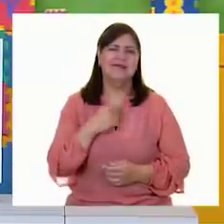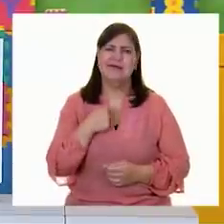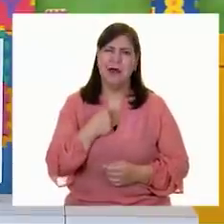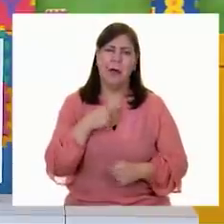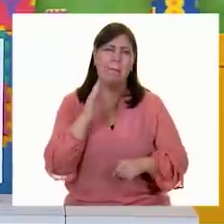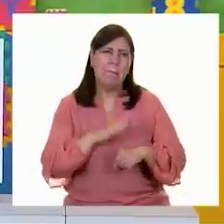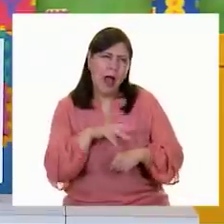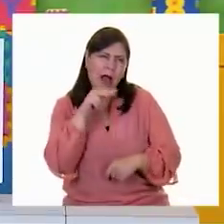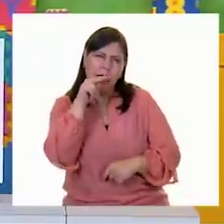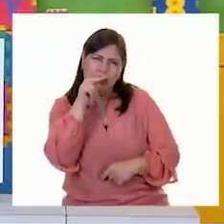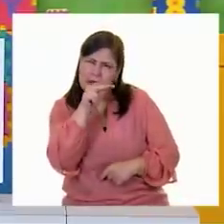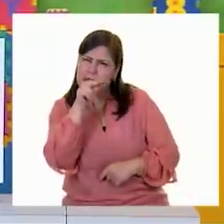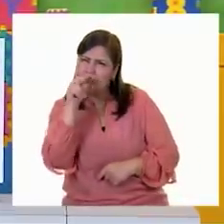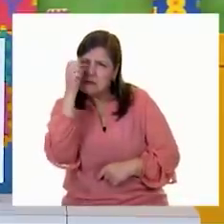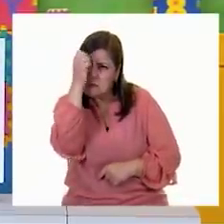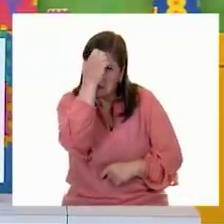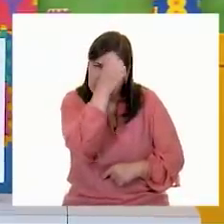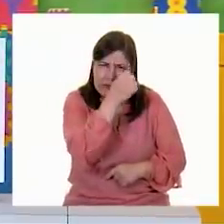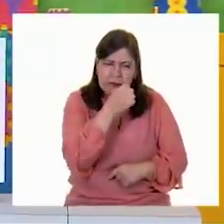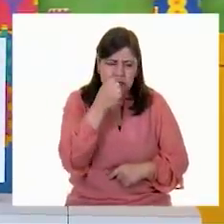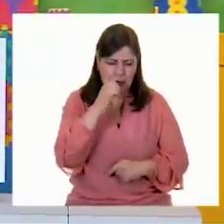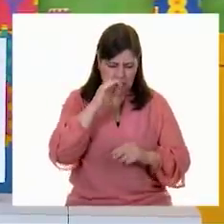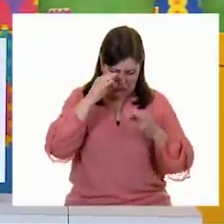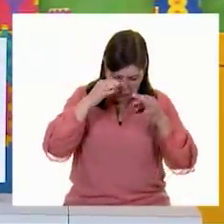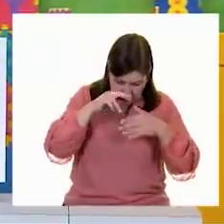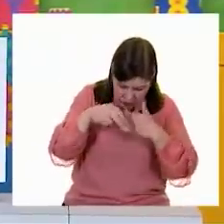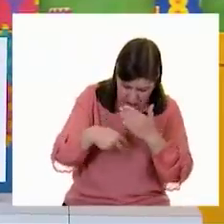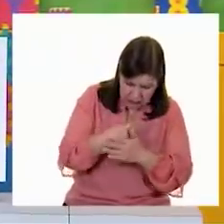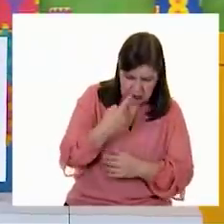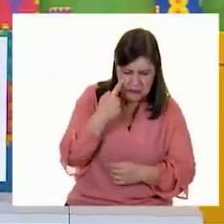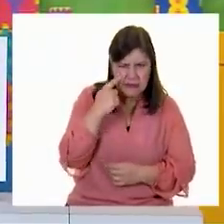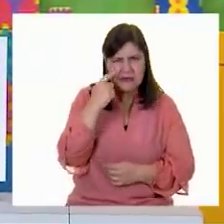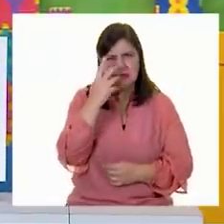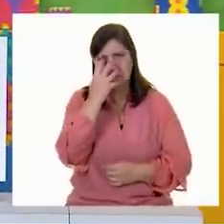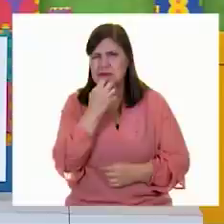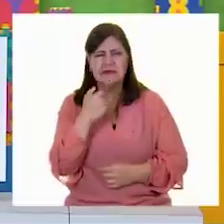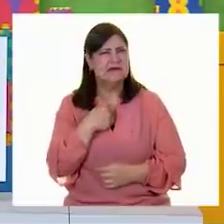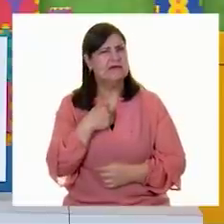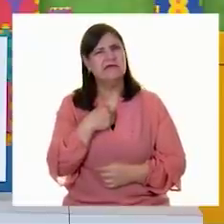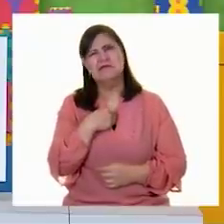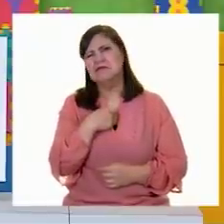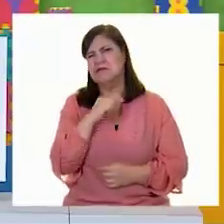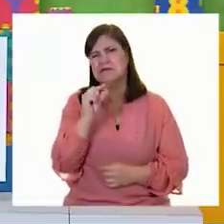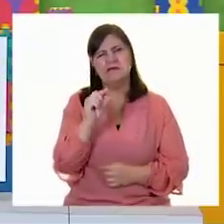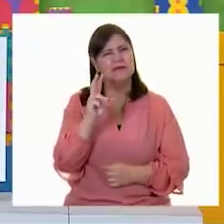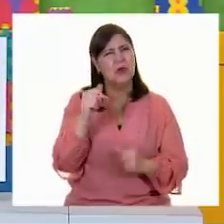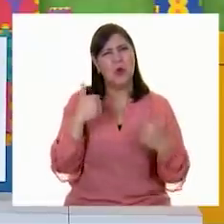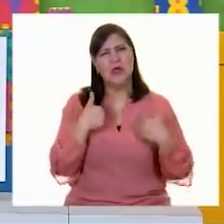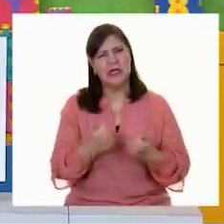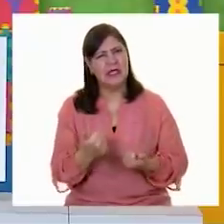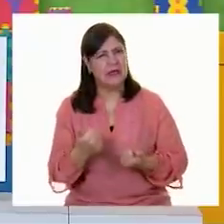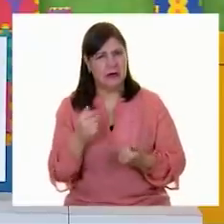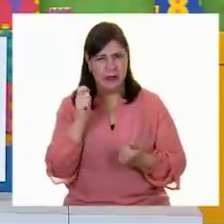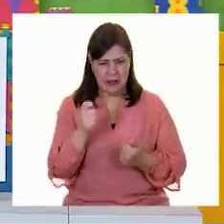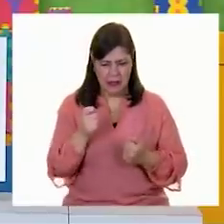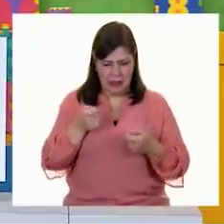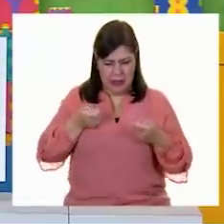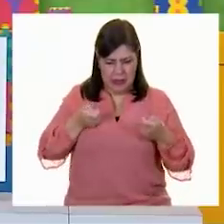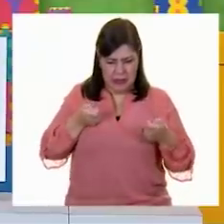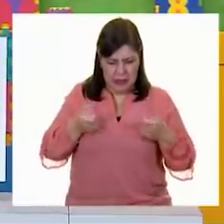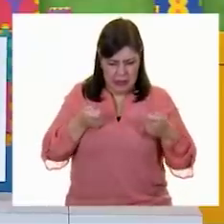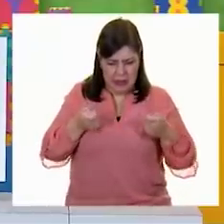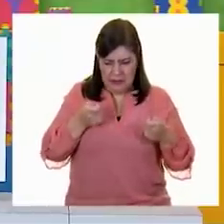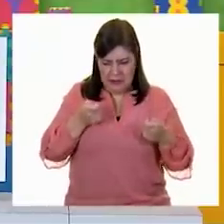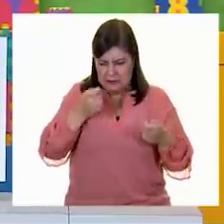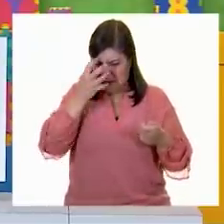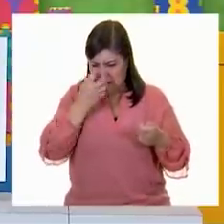que observo la tristeza, no logro conocerla, ni mucho menos entiendo cómo regular esta emoción para